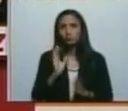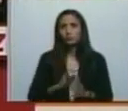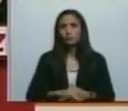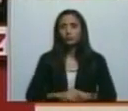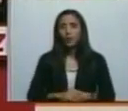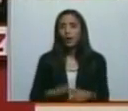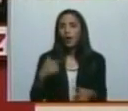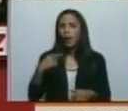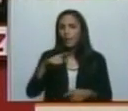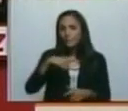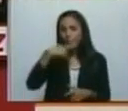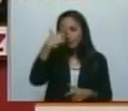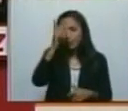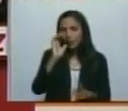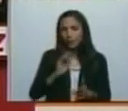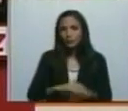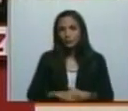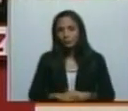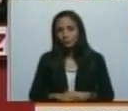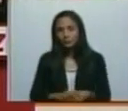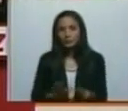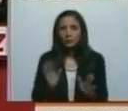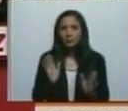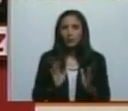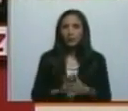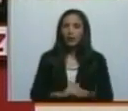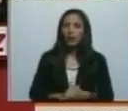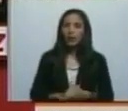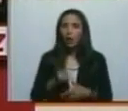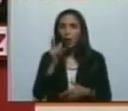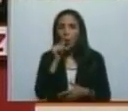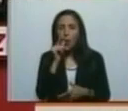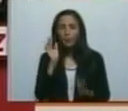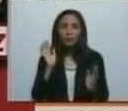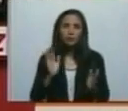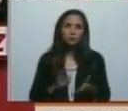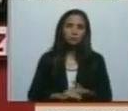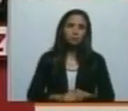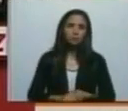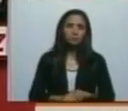pena porque el tipo que te iba a asesinar